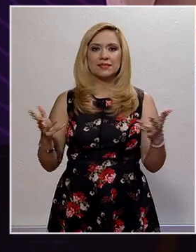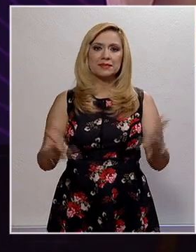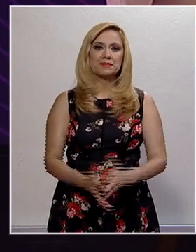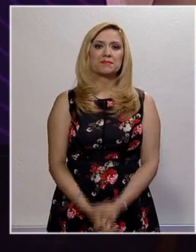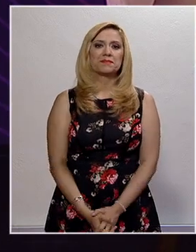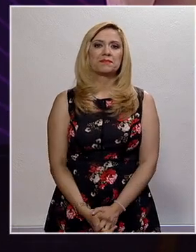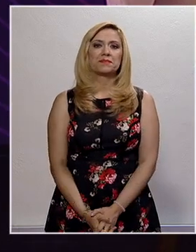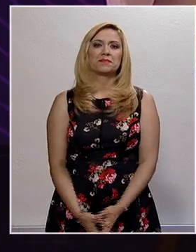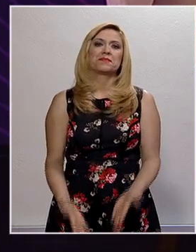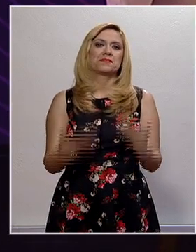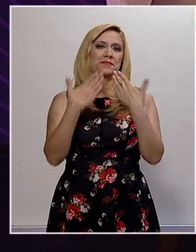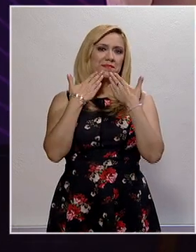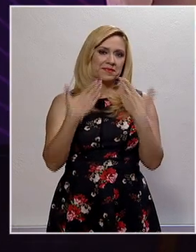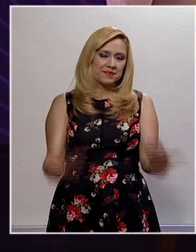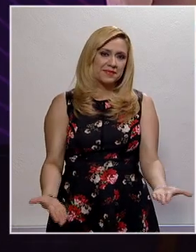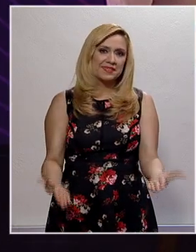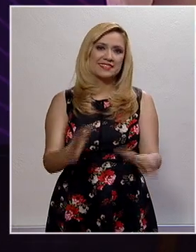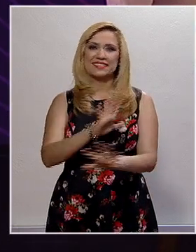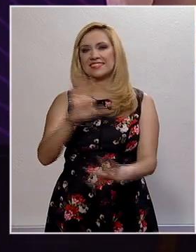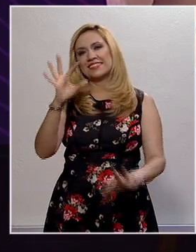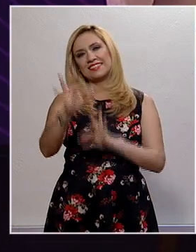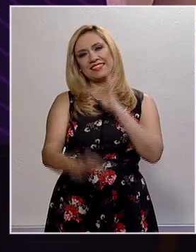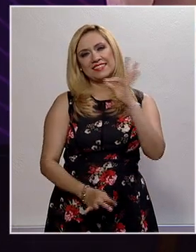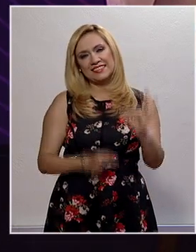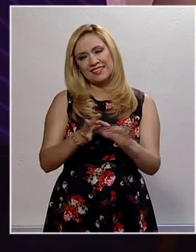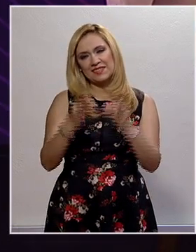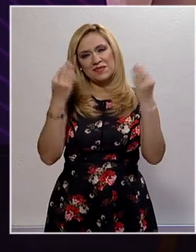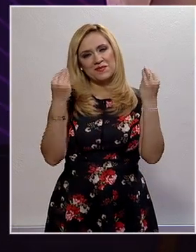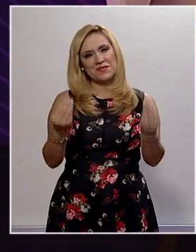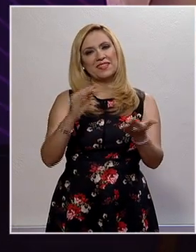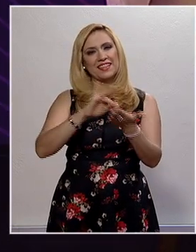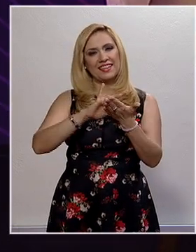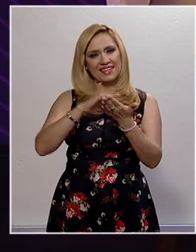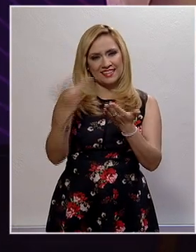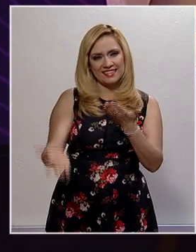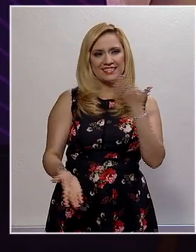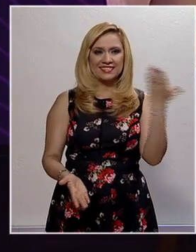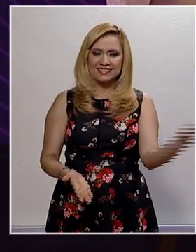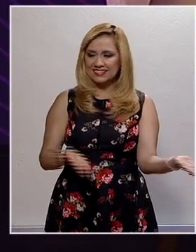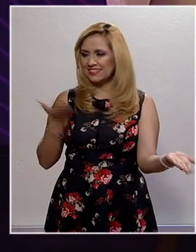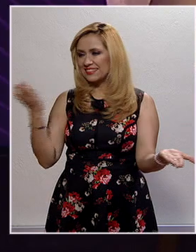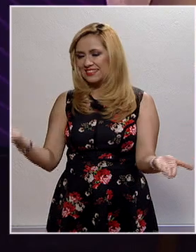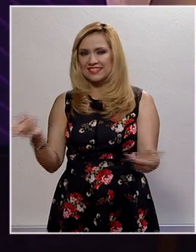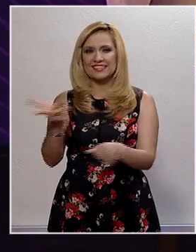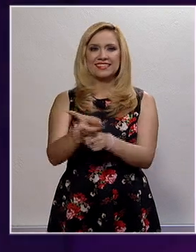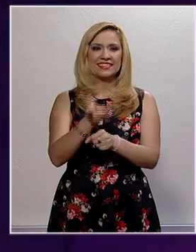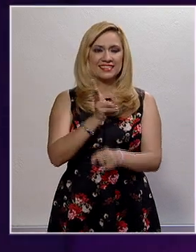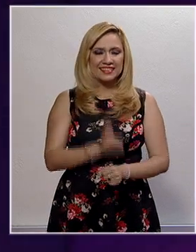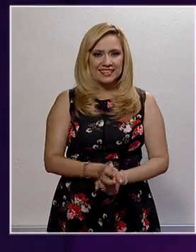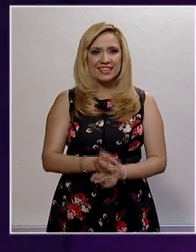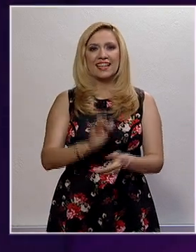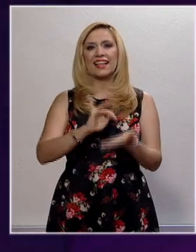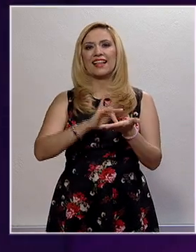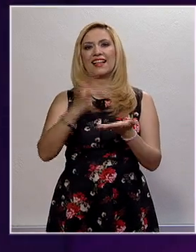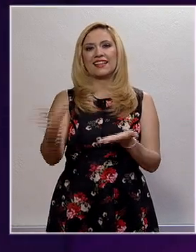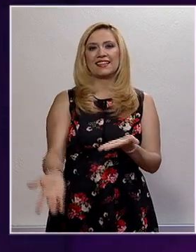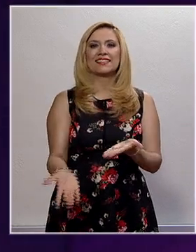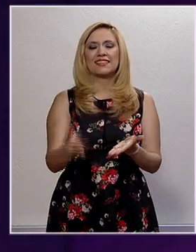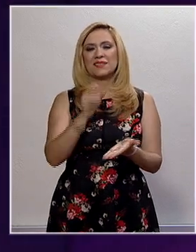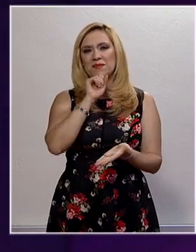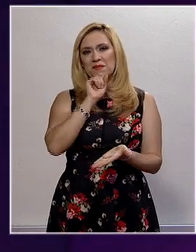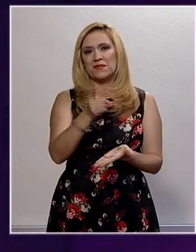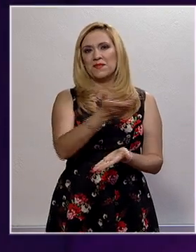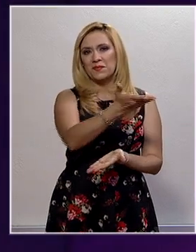realizando. Muy bien. Bueno, pues hemos llegado al final del programa. Les agradezco mucho, Julie, Cecil. Muchas gracias por acompañarnos. Gracias a ti.